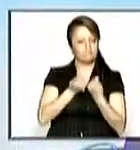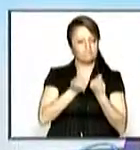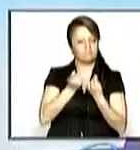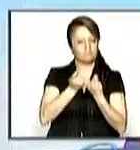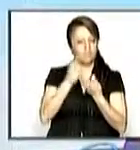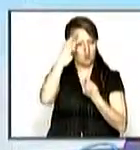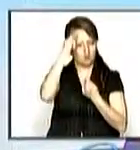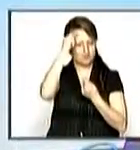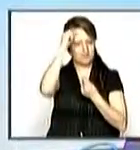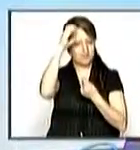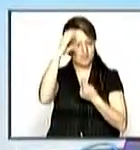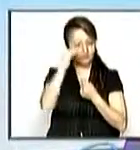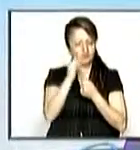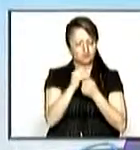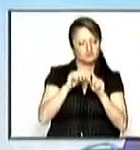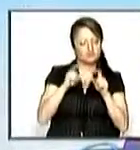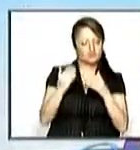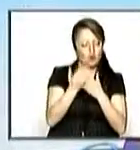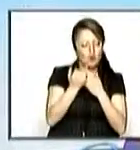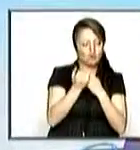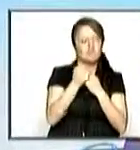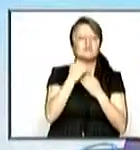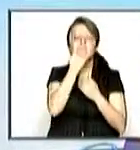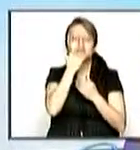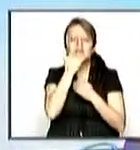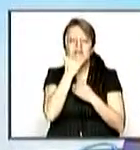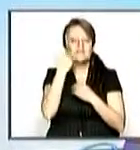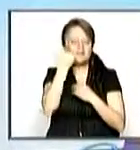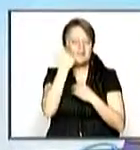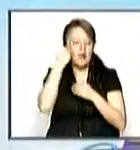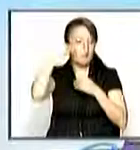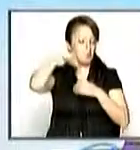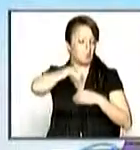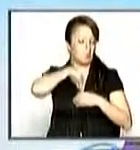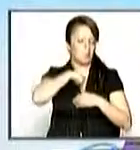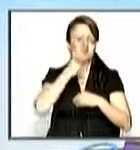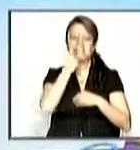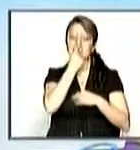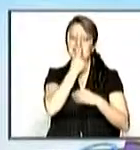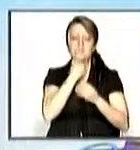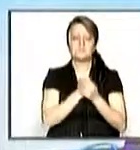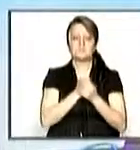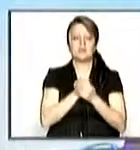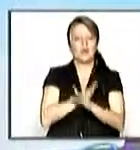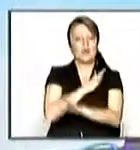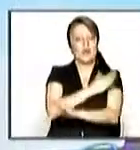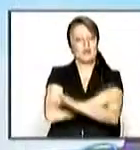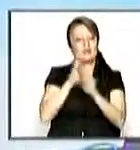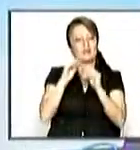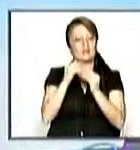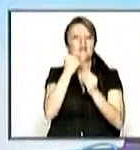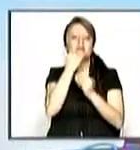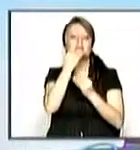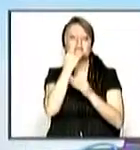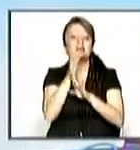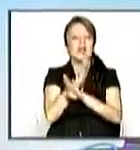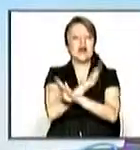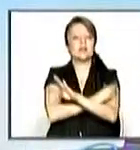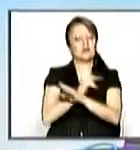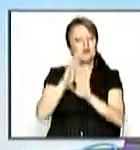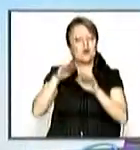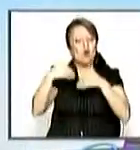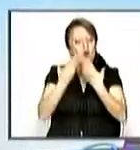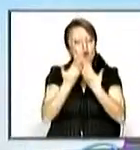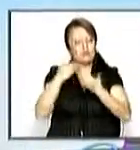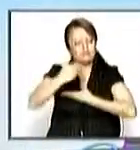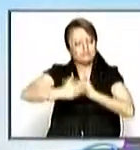concepto de la patología oral, vamos a hablar un poco del proceso patológico. A mí me da mucho pesar